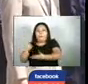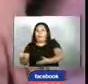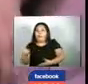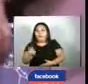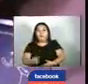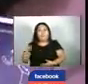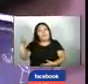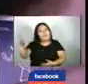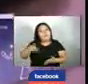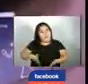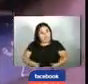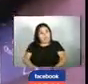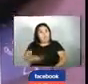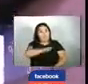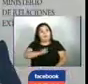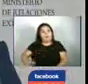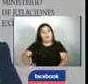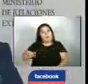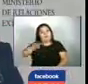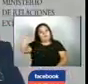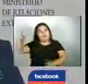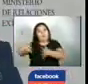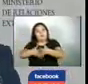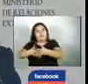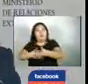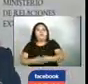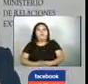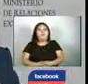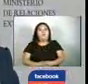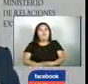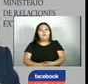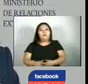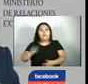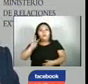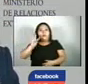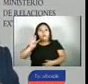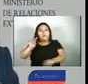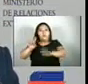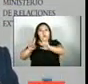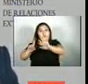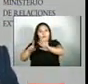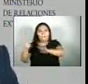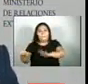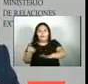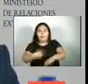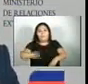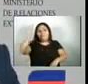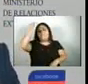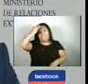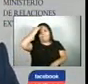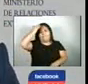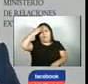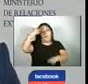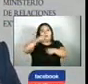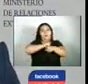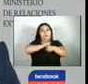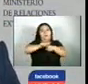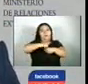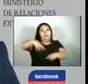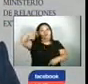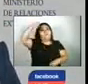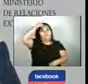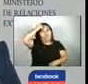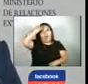que radican en los Estados Unidos. 46 oficiales totalmente preparados para que nos puedan ayudar